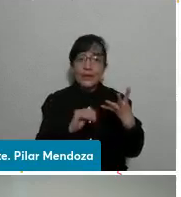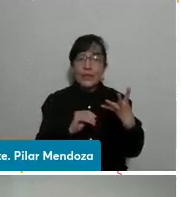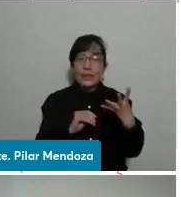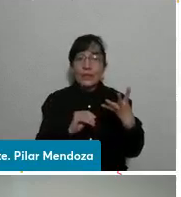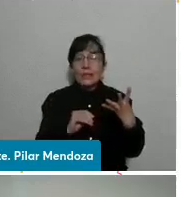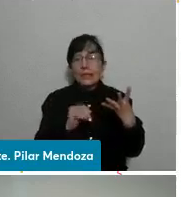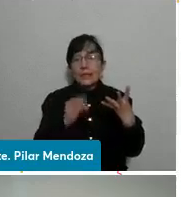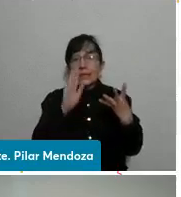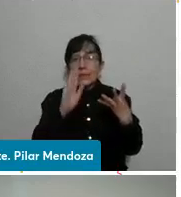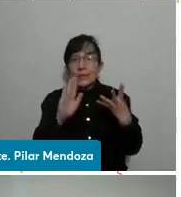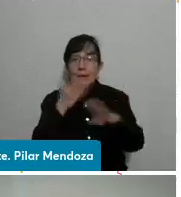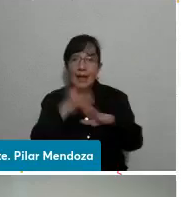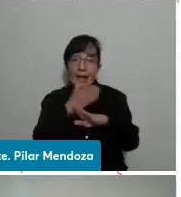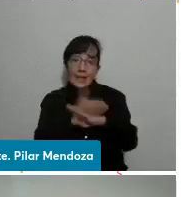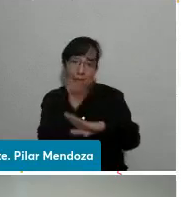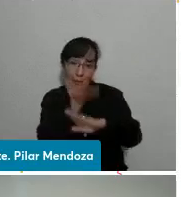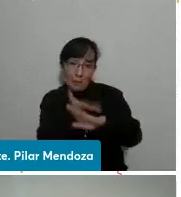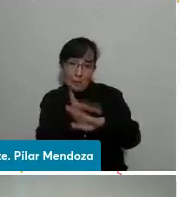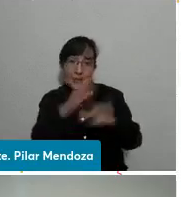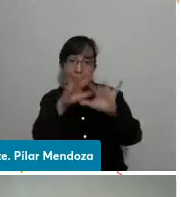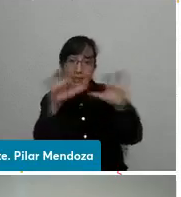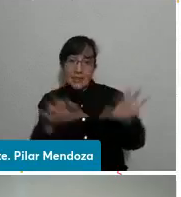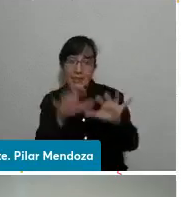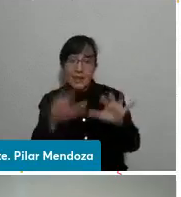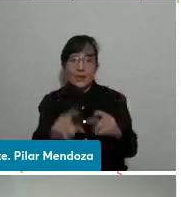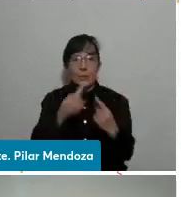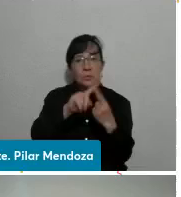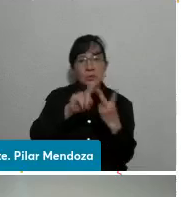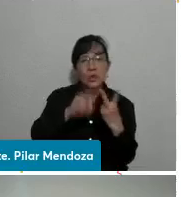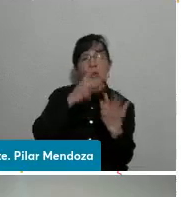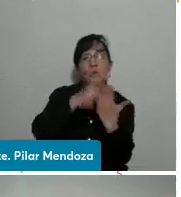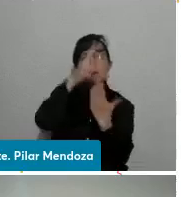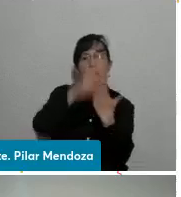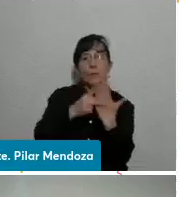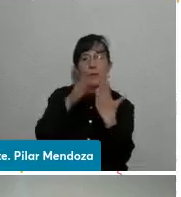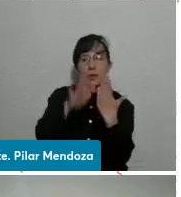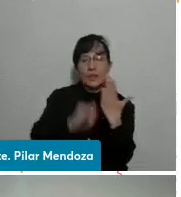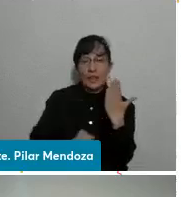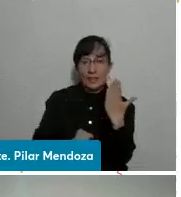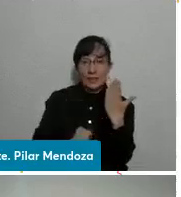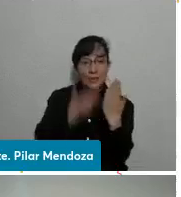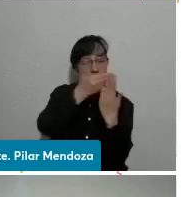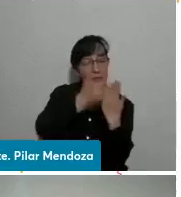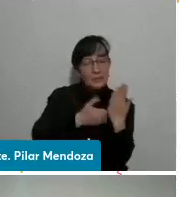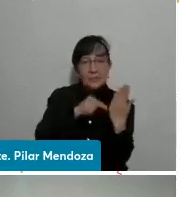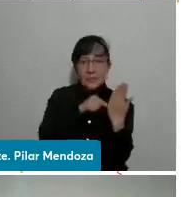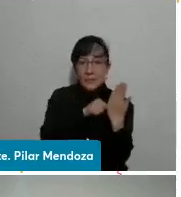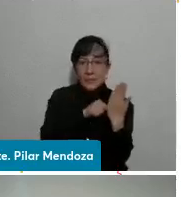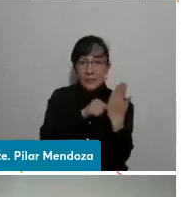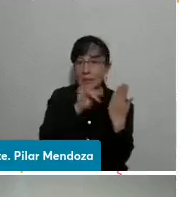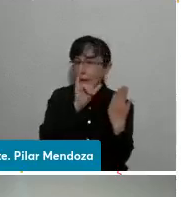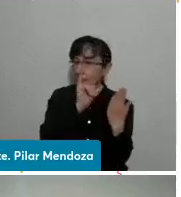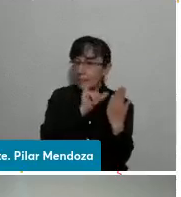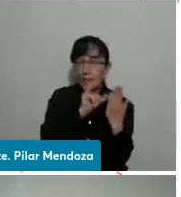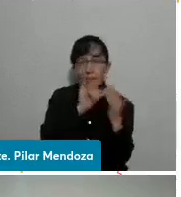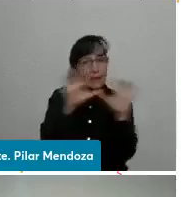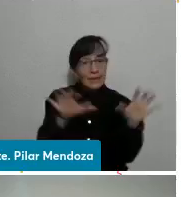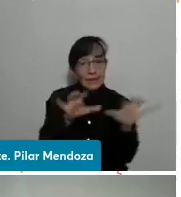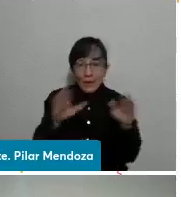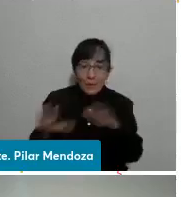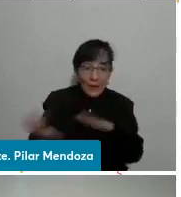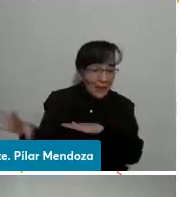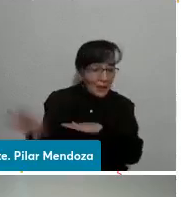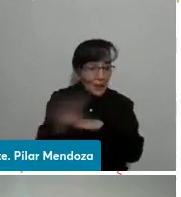se plantean unas actividades, se plantean unos proyectos y es igual, es la misma actividad para todos y